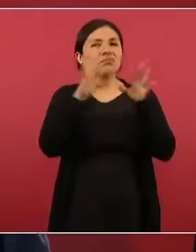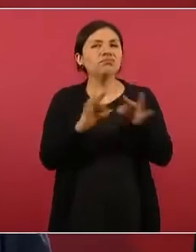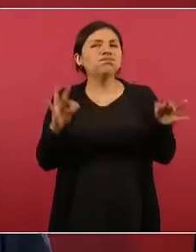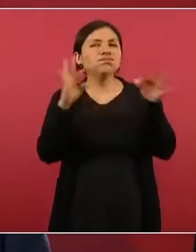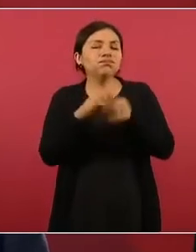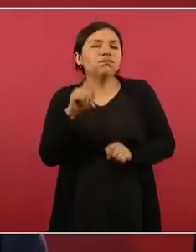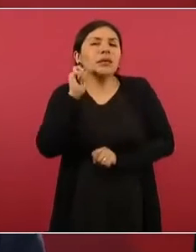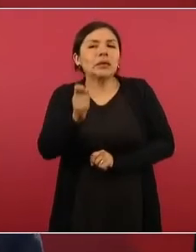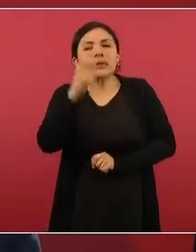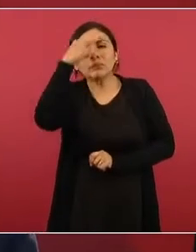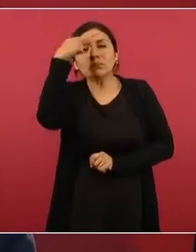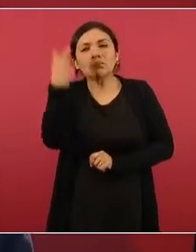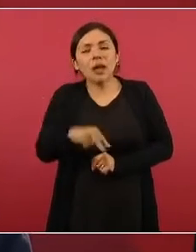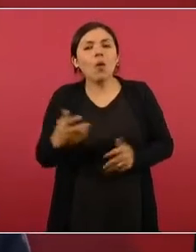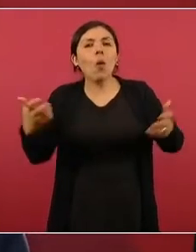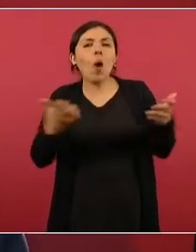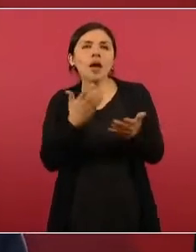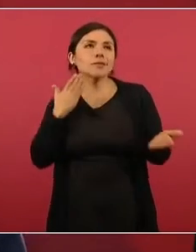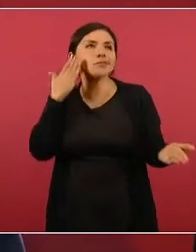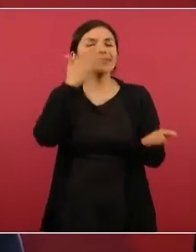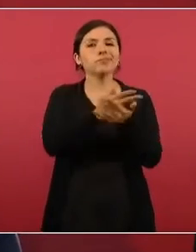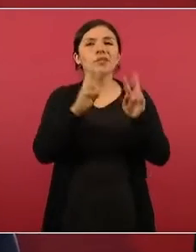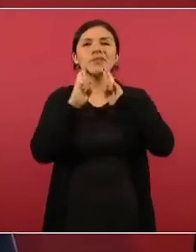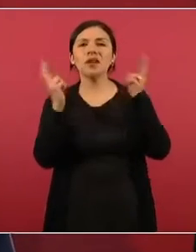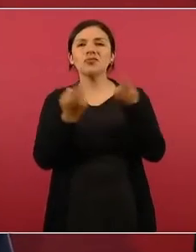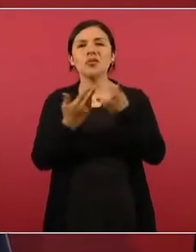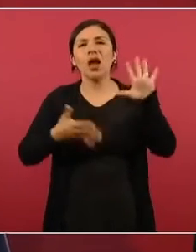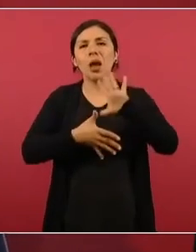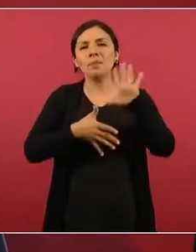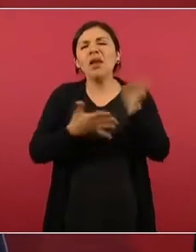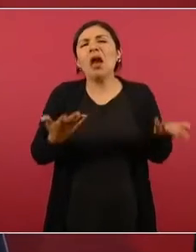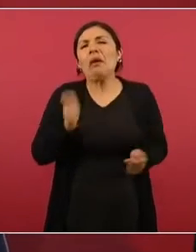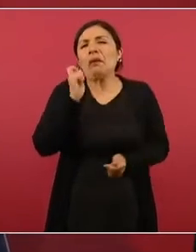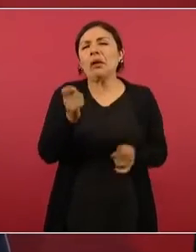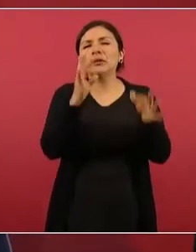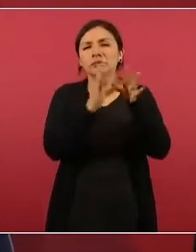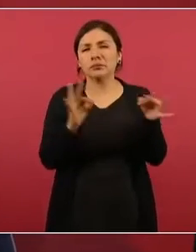lo que México va a plantear,